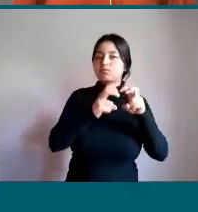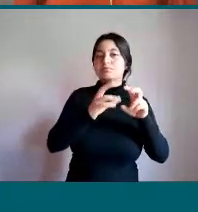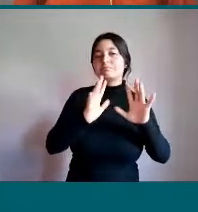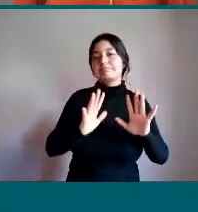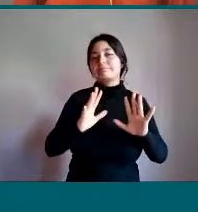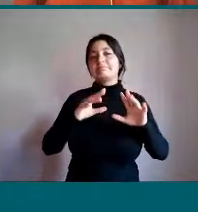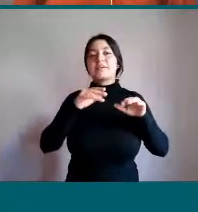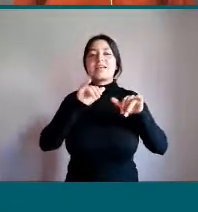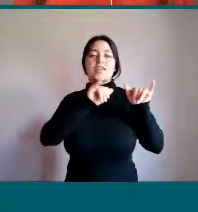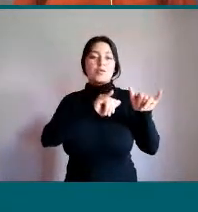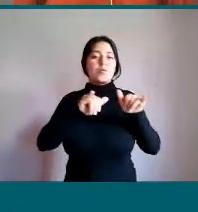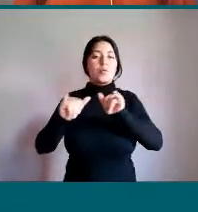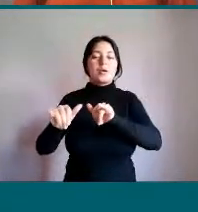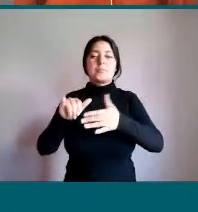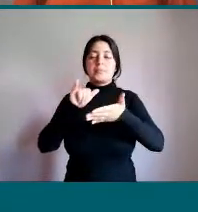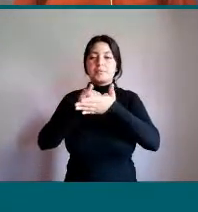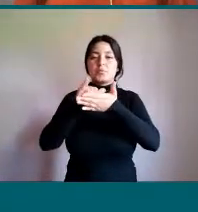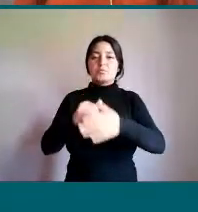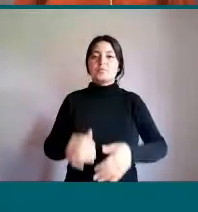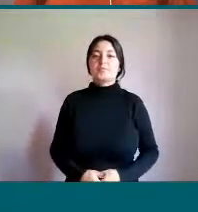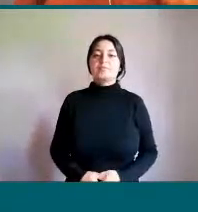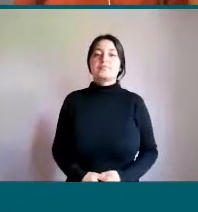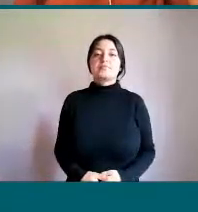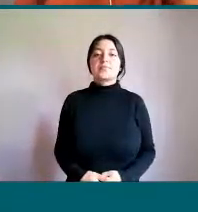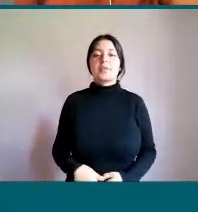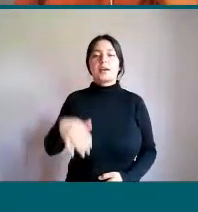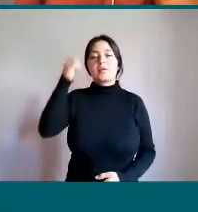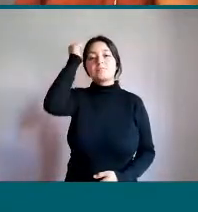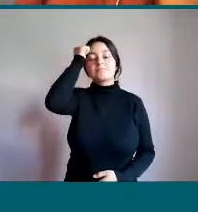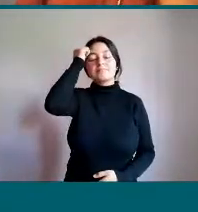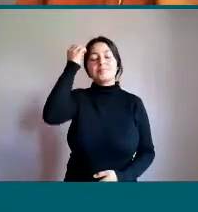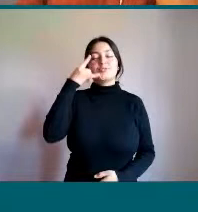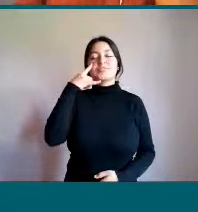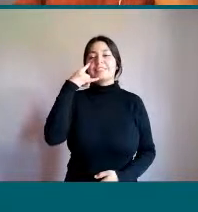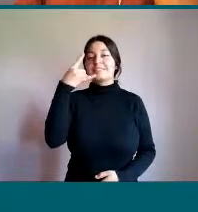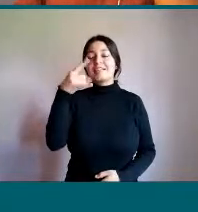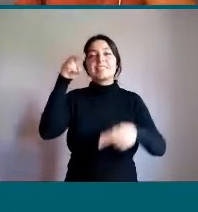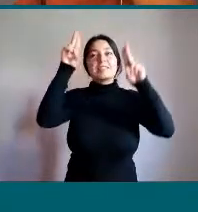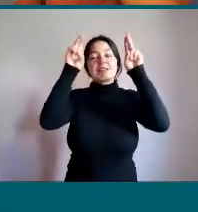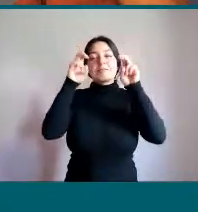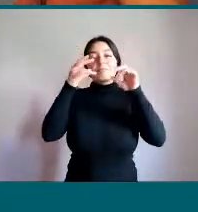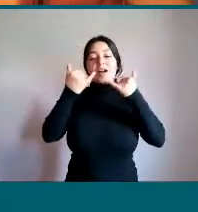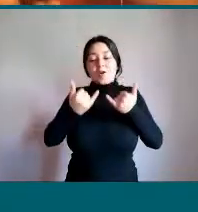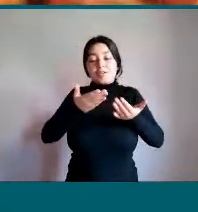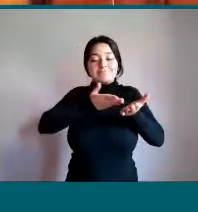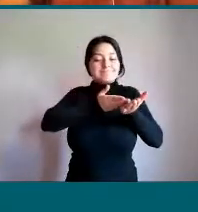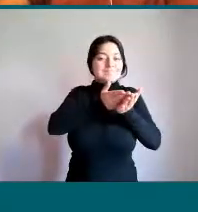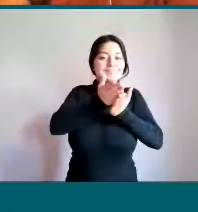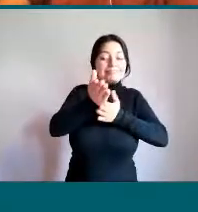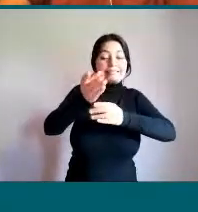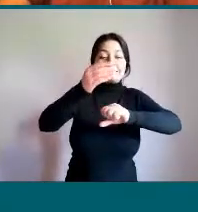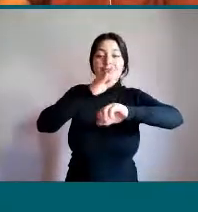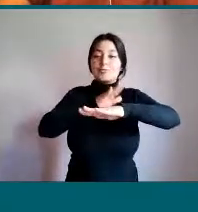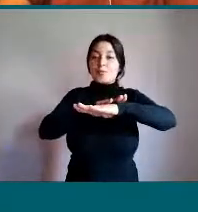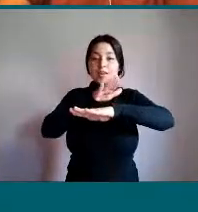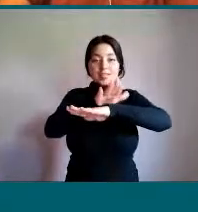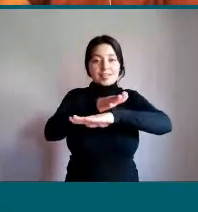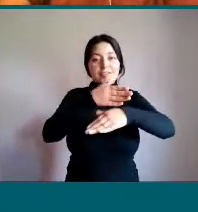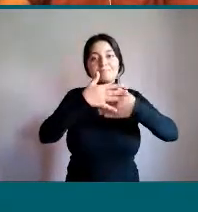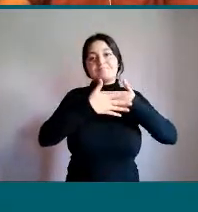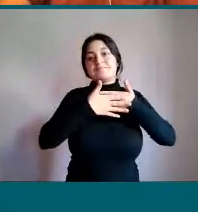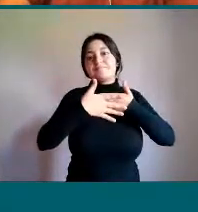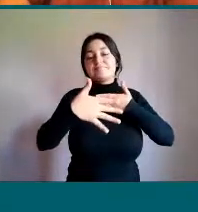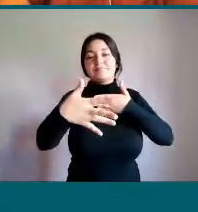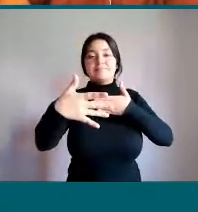en lo mismito. Profesor, muy interesante el tema, podríamos quedarnos aquí toda la tarde, usted tiene compromisos,